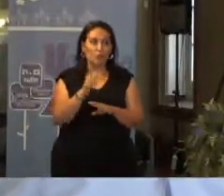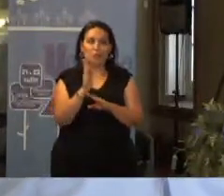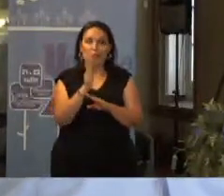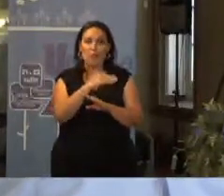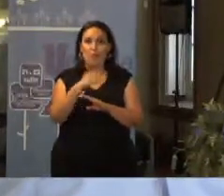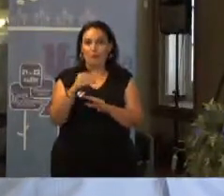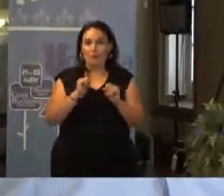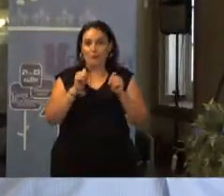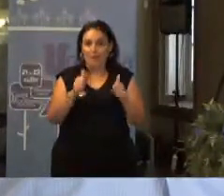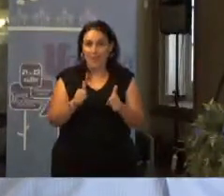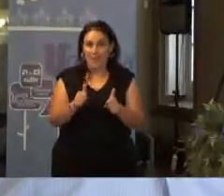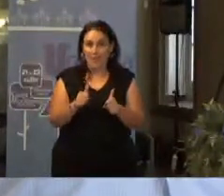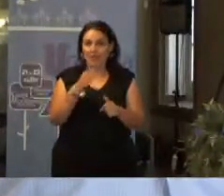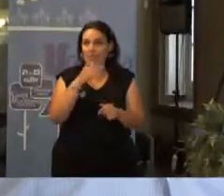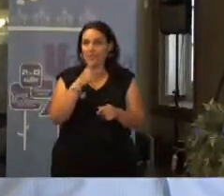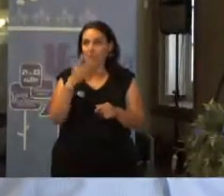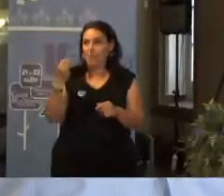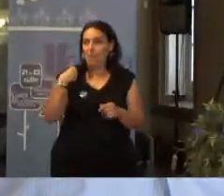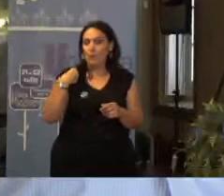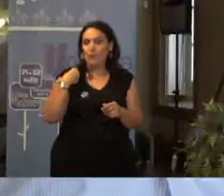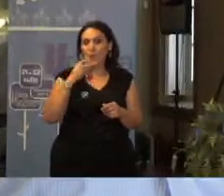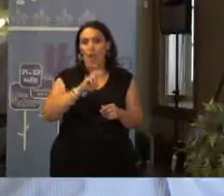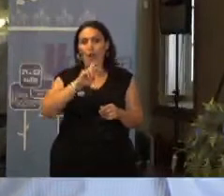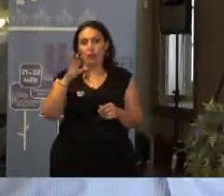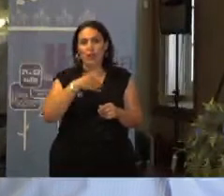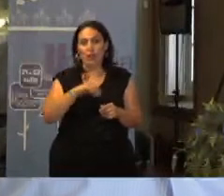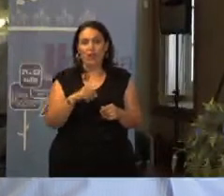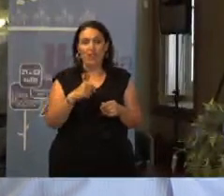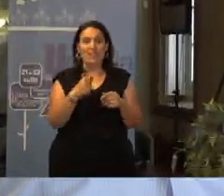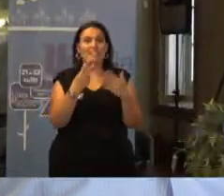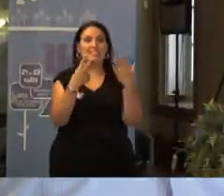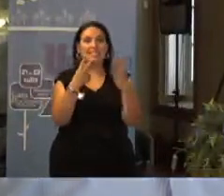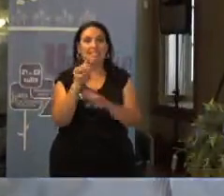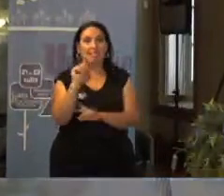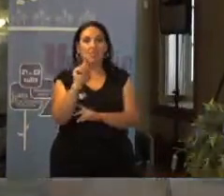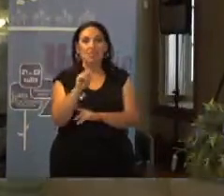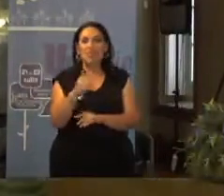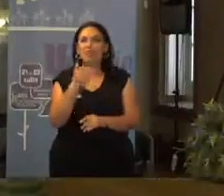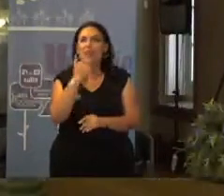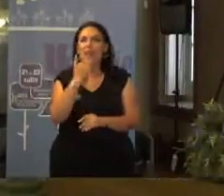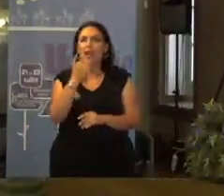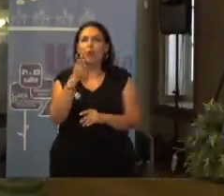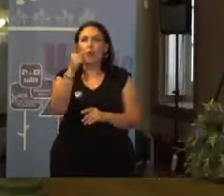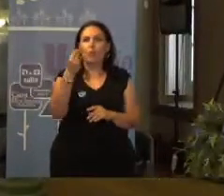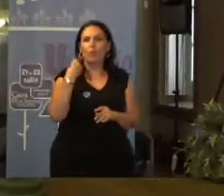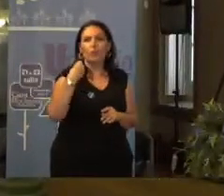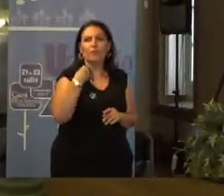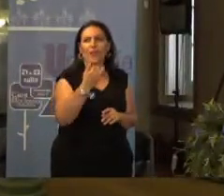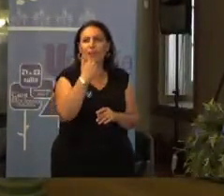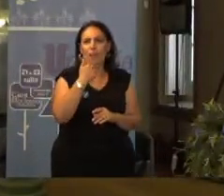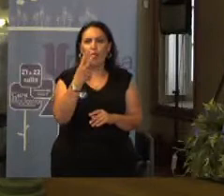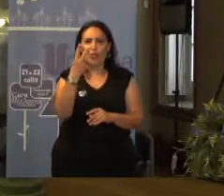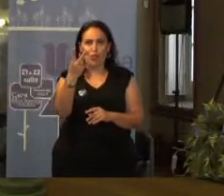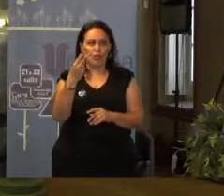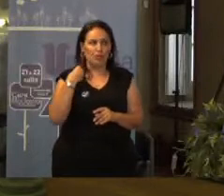nos pasamos tanto. Hai outra palabra máis, quería eu tamén facer un apunte de demografía. Algúnha palabra máis, aparte de Cristina? Vale, 2 palabras